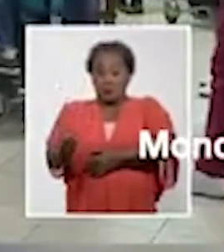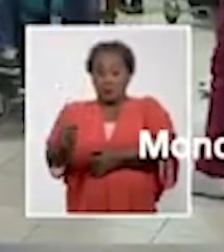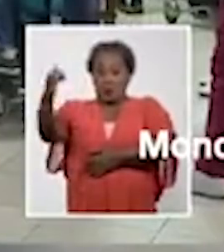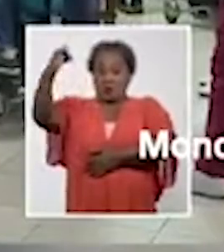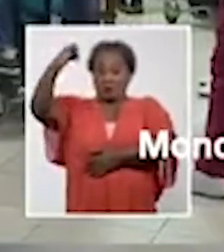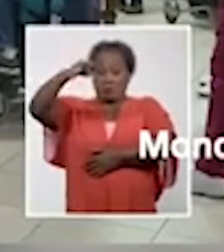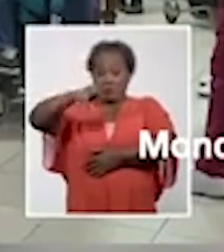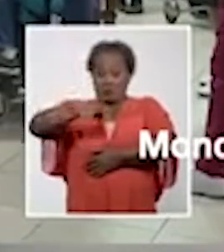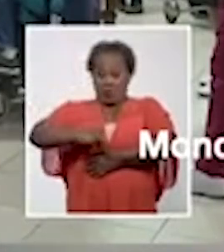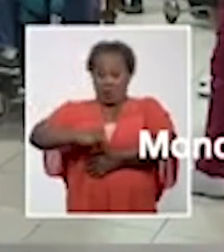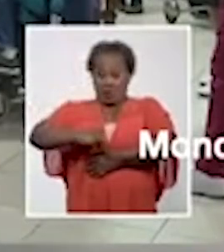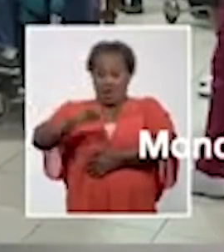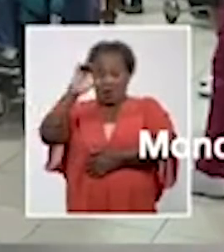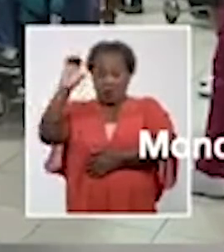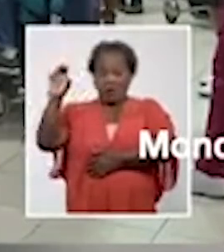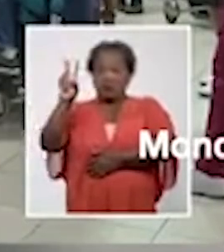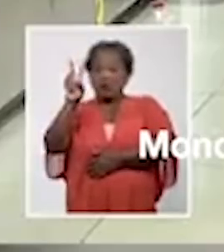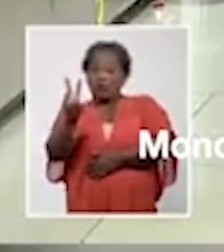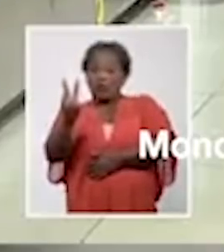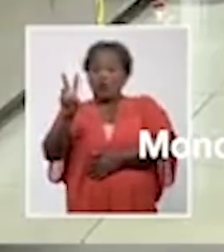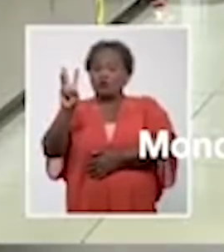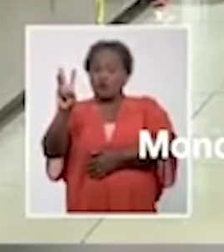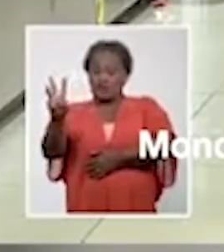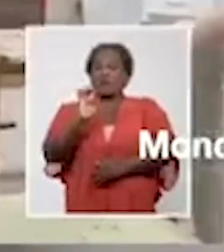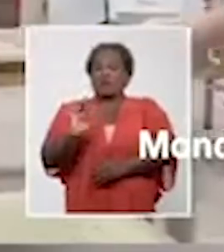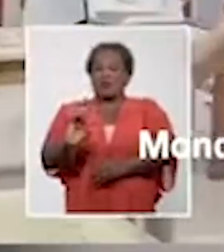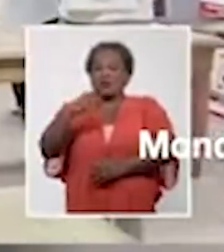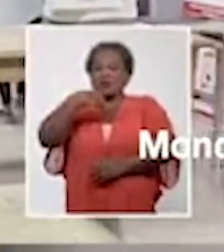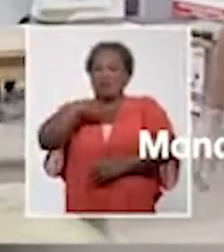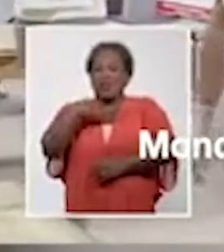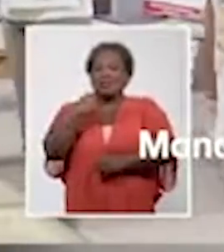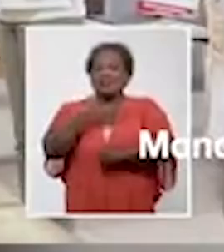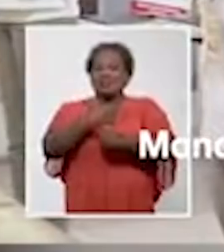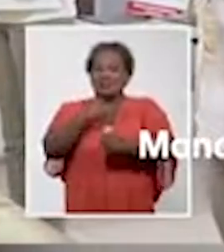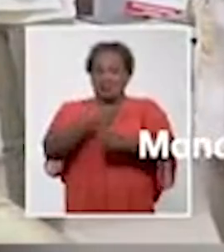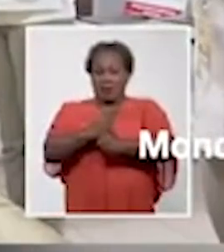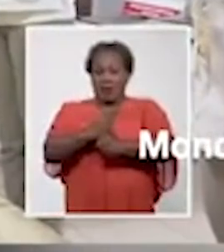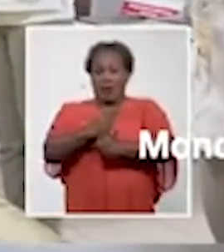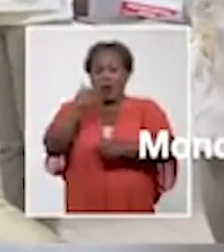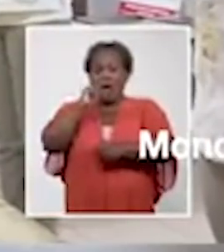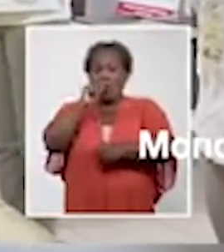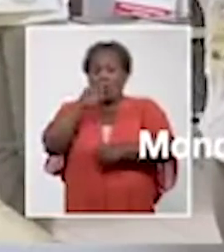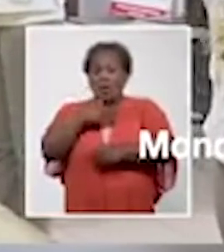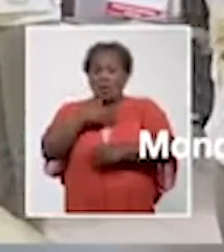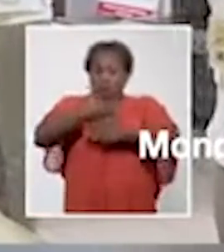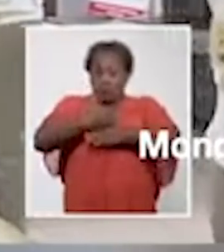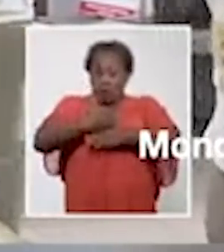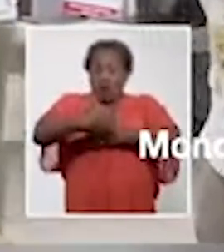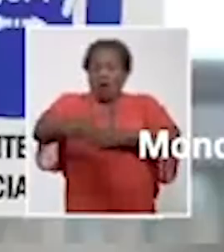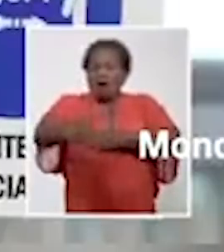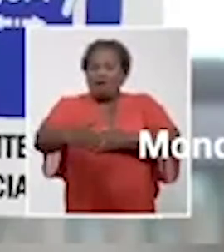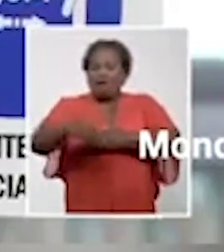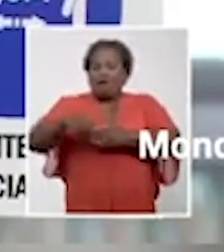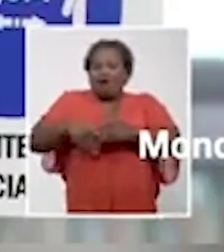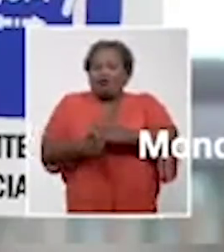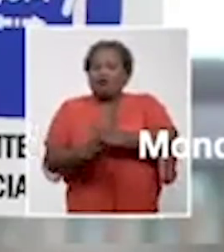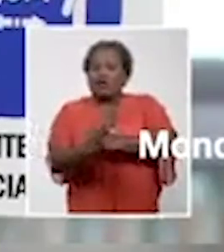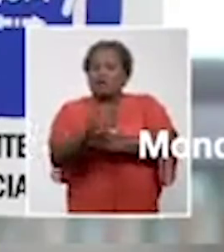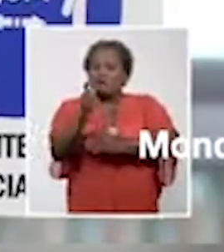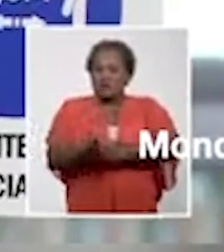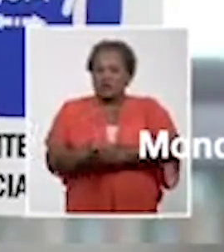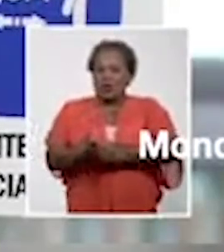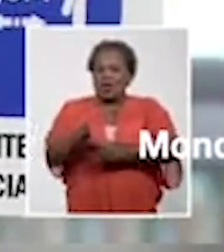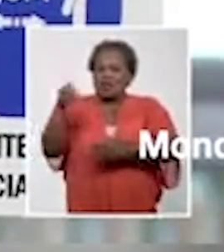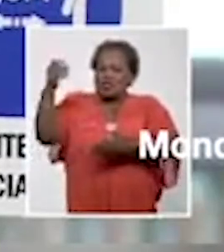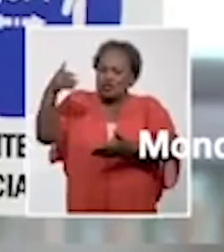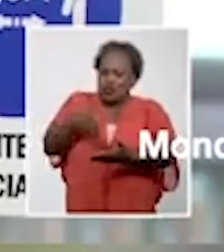más adelante. Las especificaciones para los que entran por los aeropuertos turísticos de Varadero y Cayo Coco. Los viajeros que arriben,